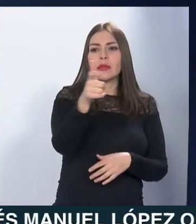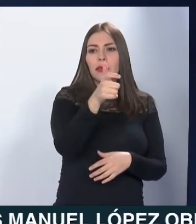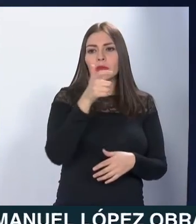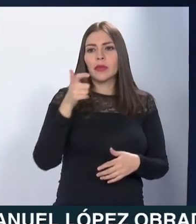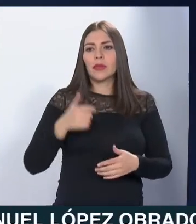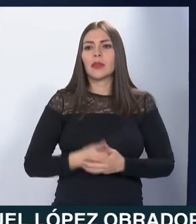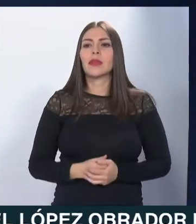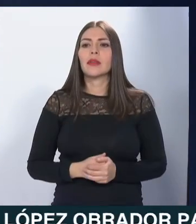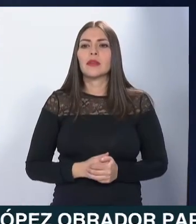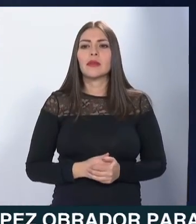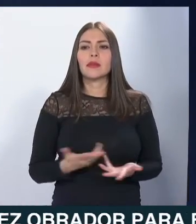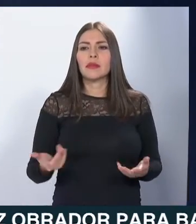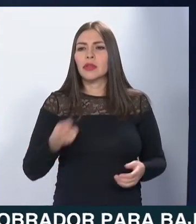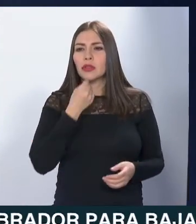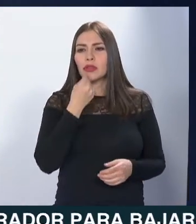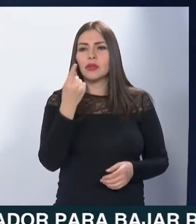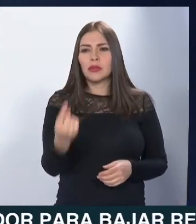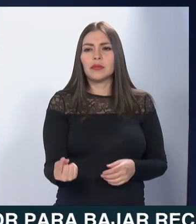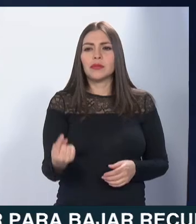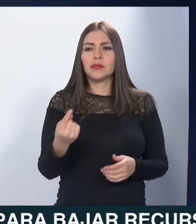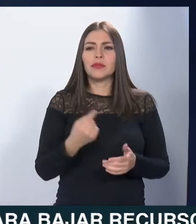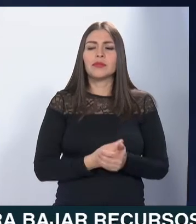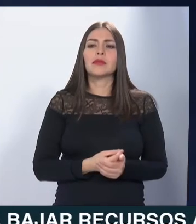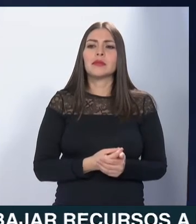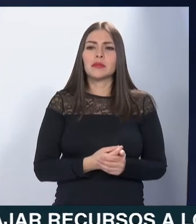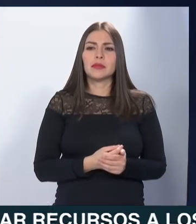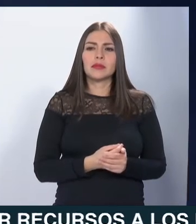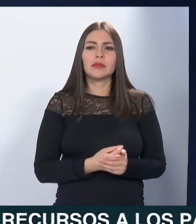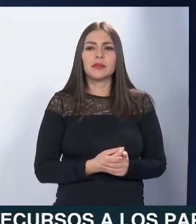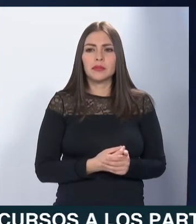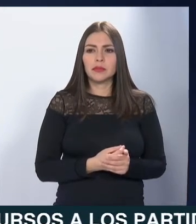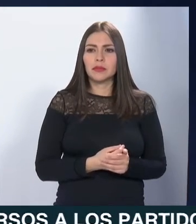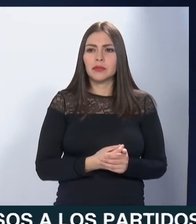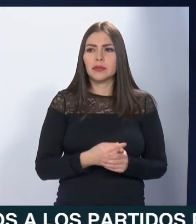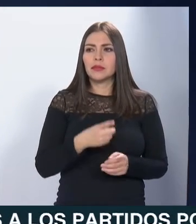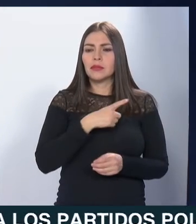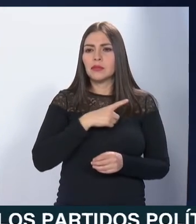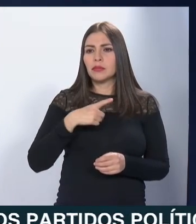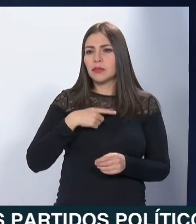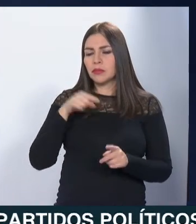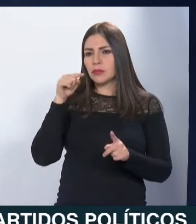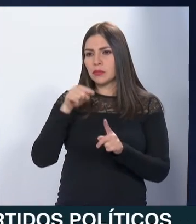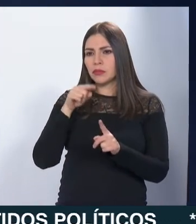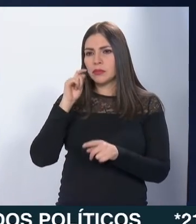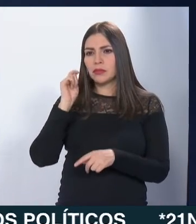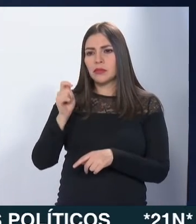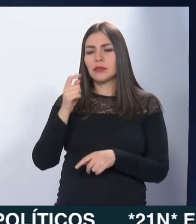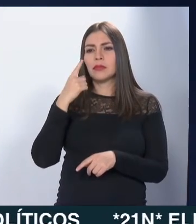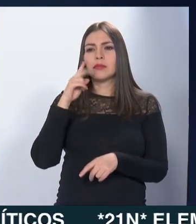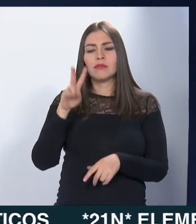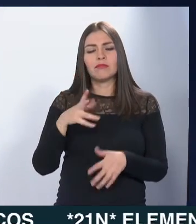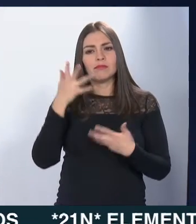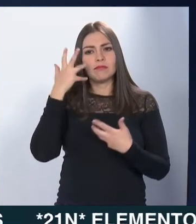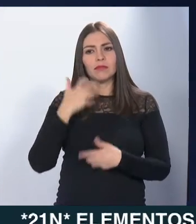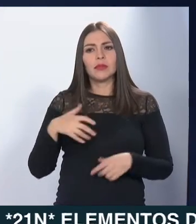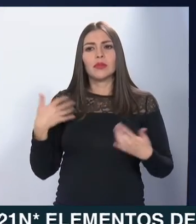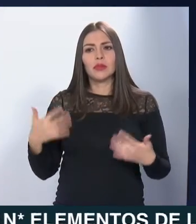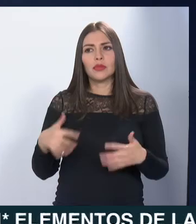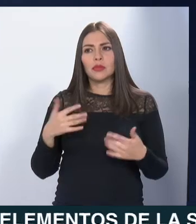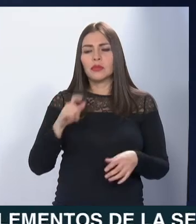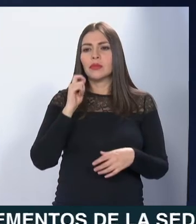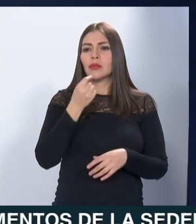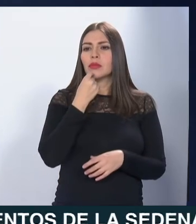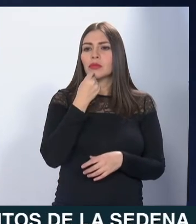este niño? Este niño, de alguna manera, y hay que decirlo así, era una expresión brutal y dolorosa de esta sociedad. Era